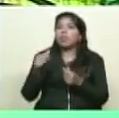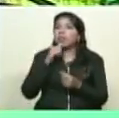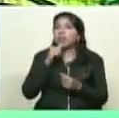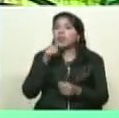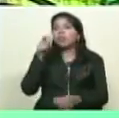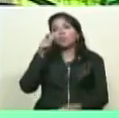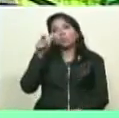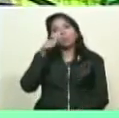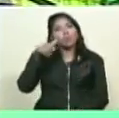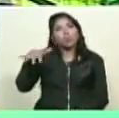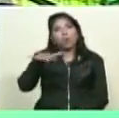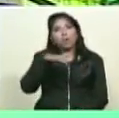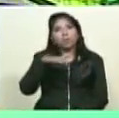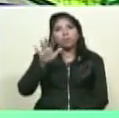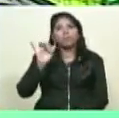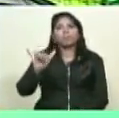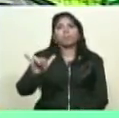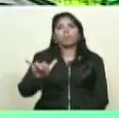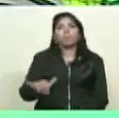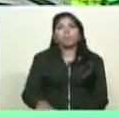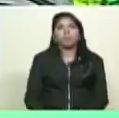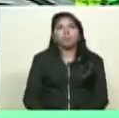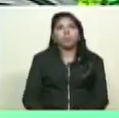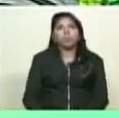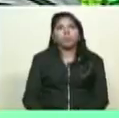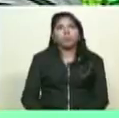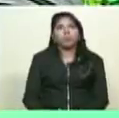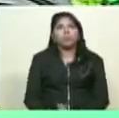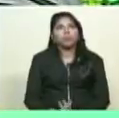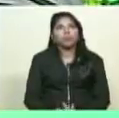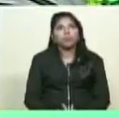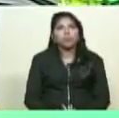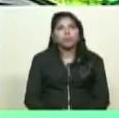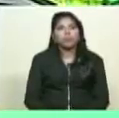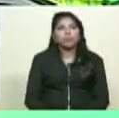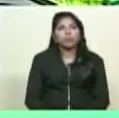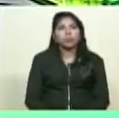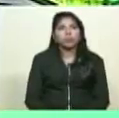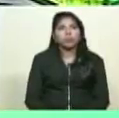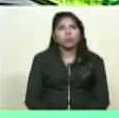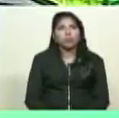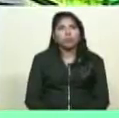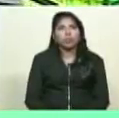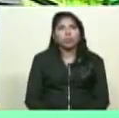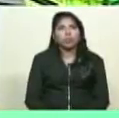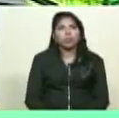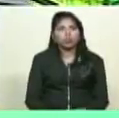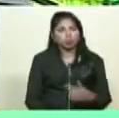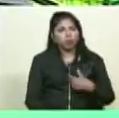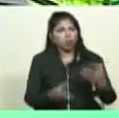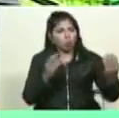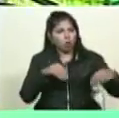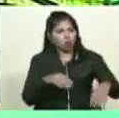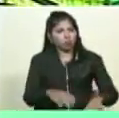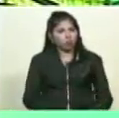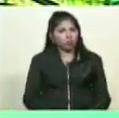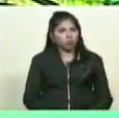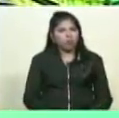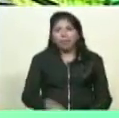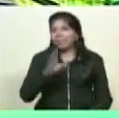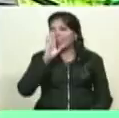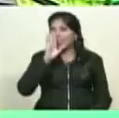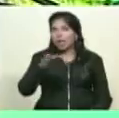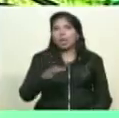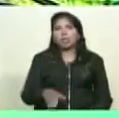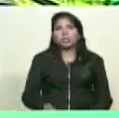ese formato, Richard. El formato de llevar la materia prima directa, sin intermediarios. No es que yo te voy a